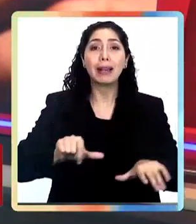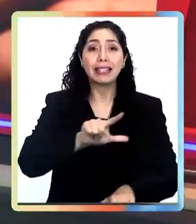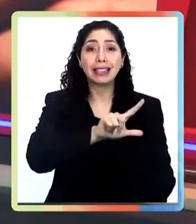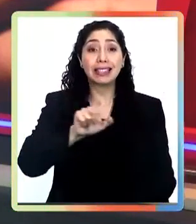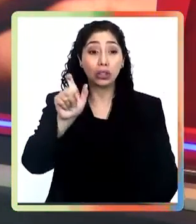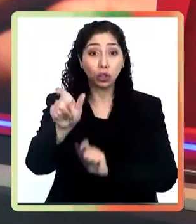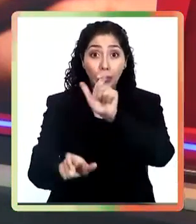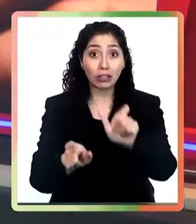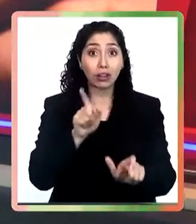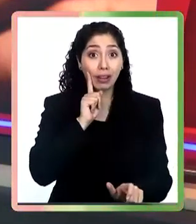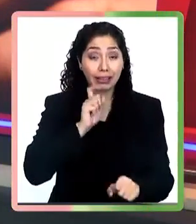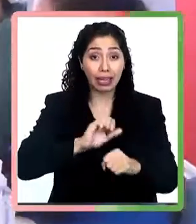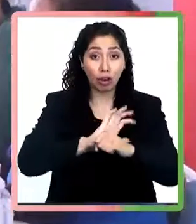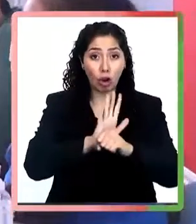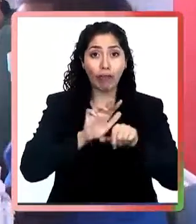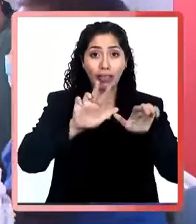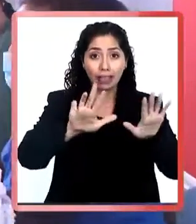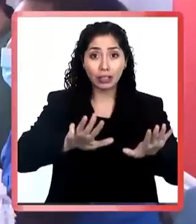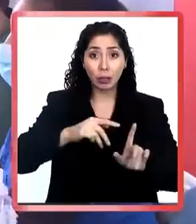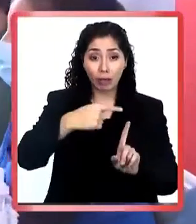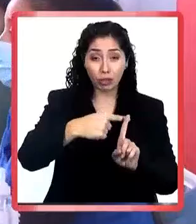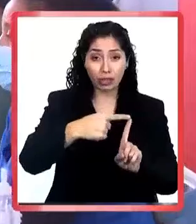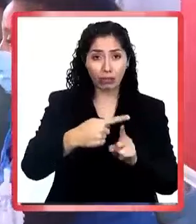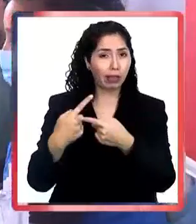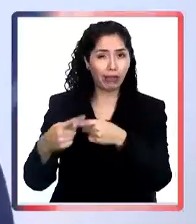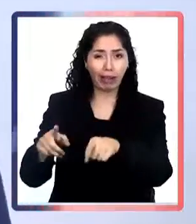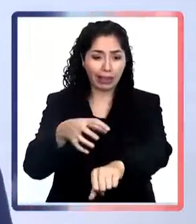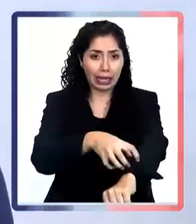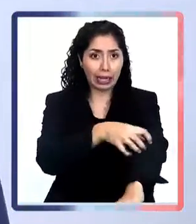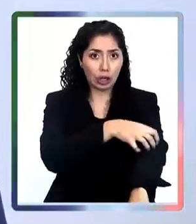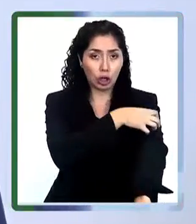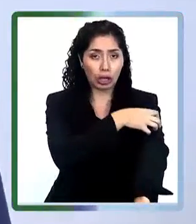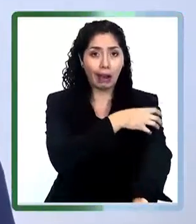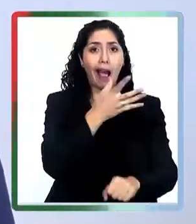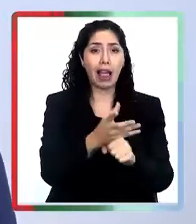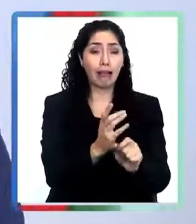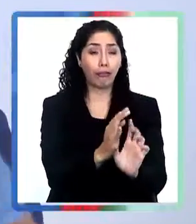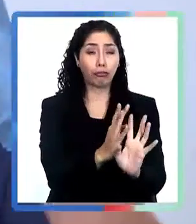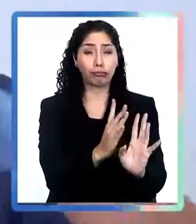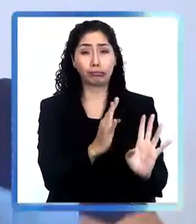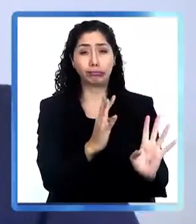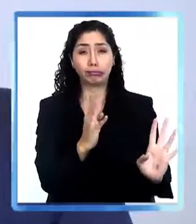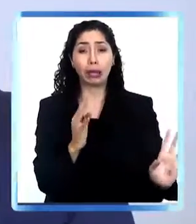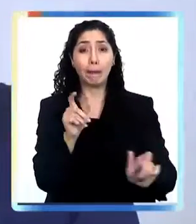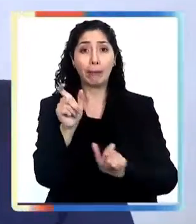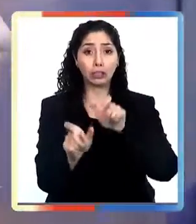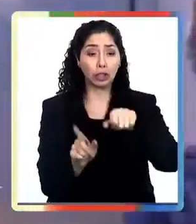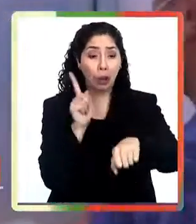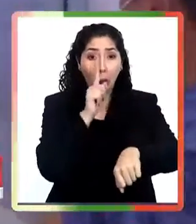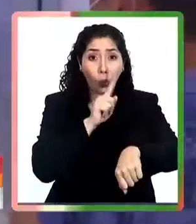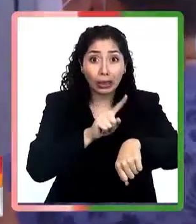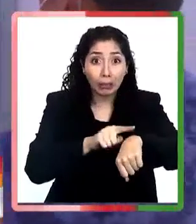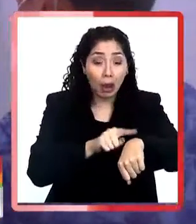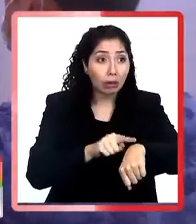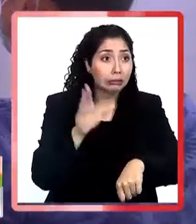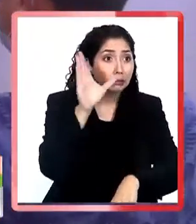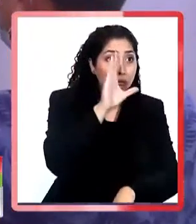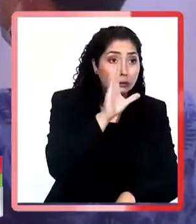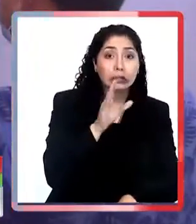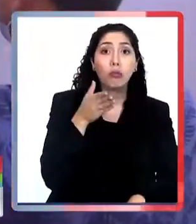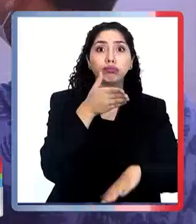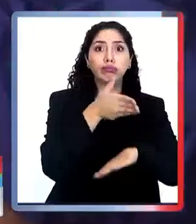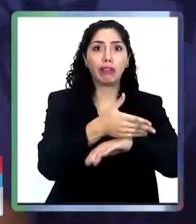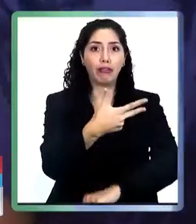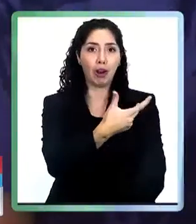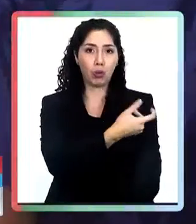6.700 casos de kobe 19 y en las distintas regiones del país continúan las filas de gente que a contrarreloj busca una